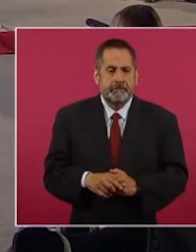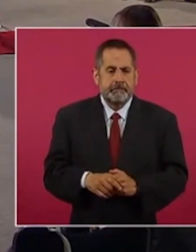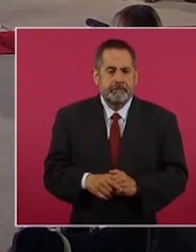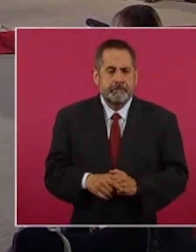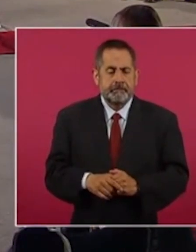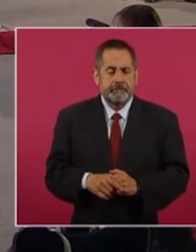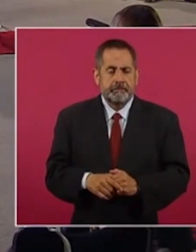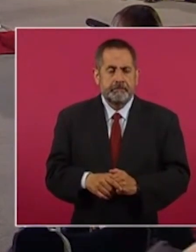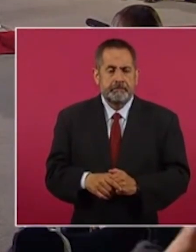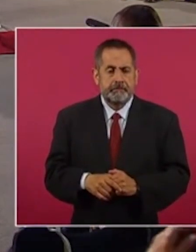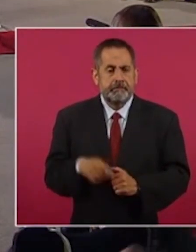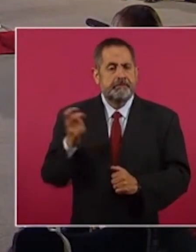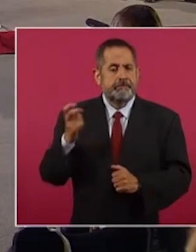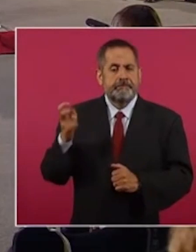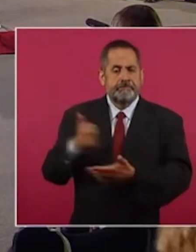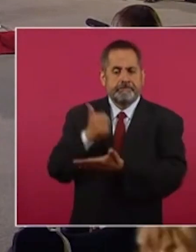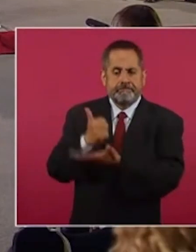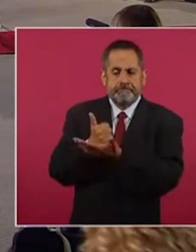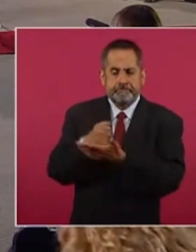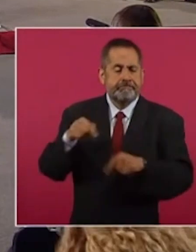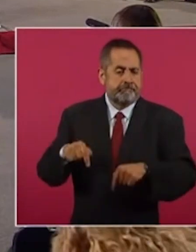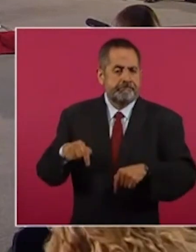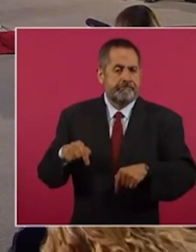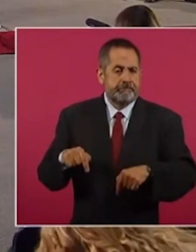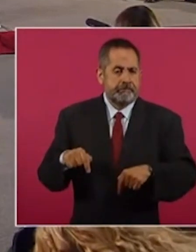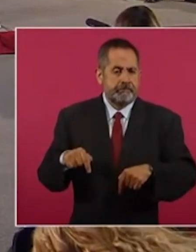en la ciudad